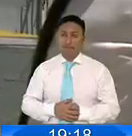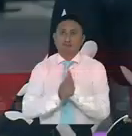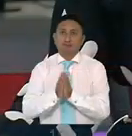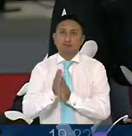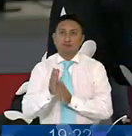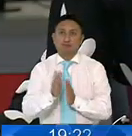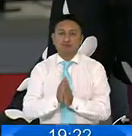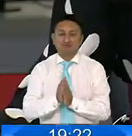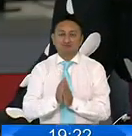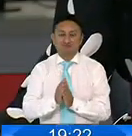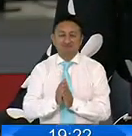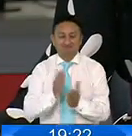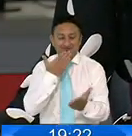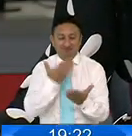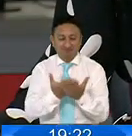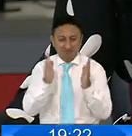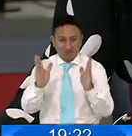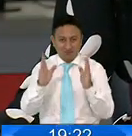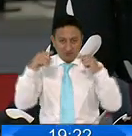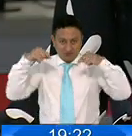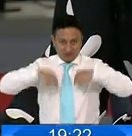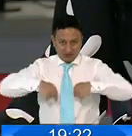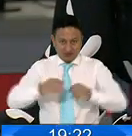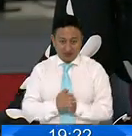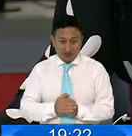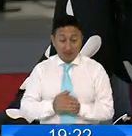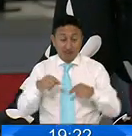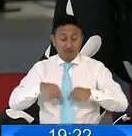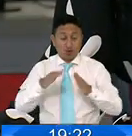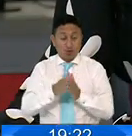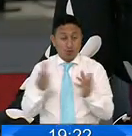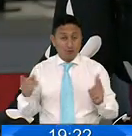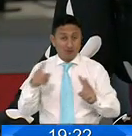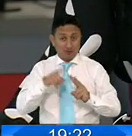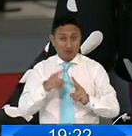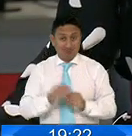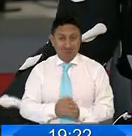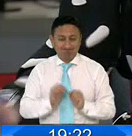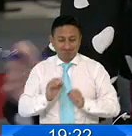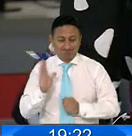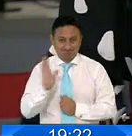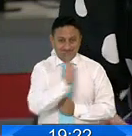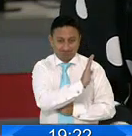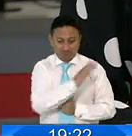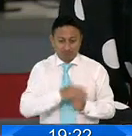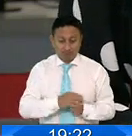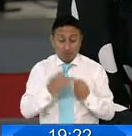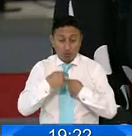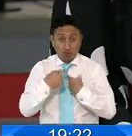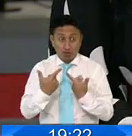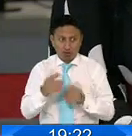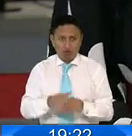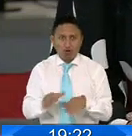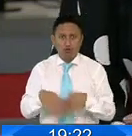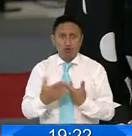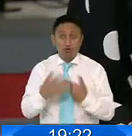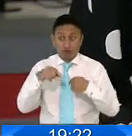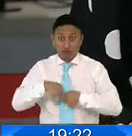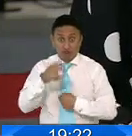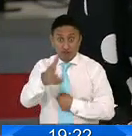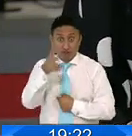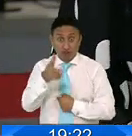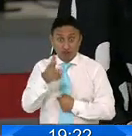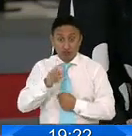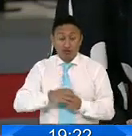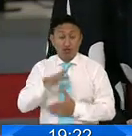Rojas. Gracias por seguir en nuestra sintonía. Esto es El Comercio TV. Como lo anunciamos, un asalto se transmitió en vivo